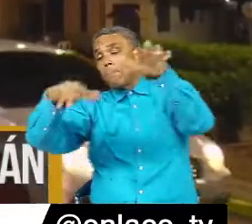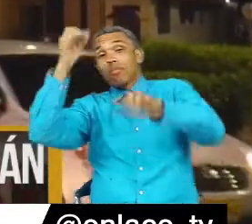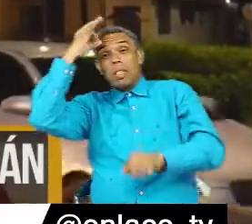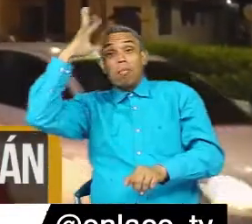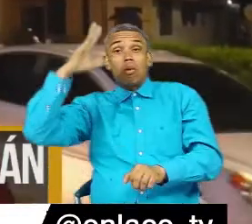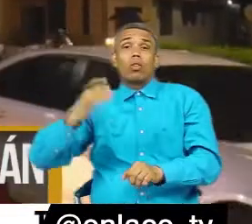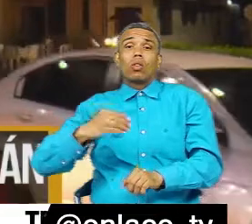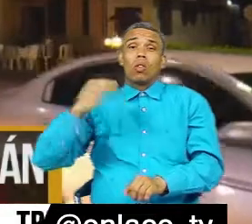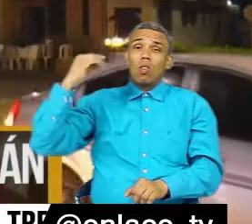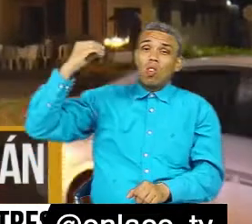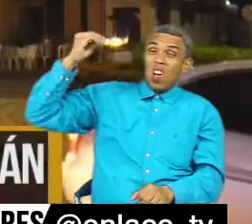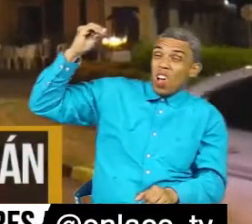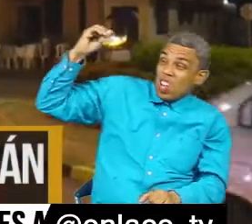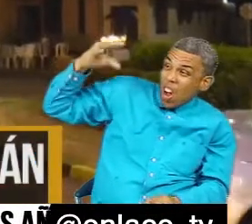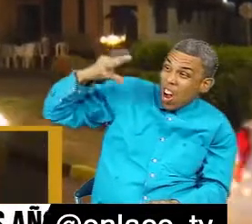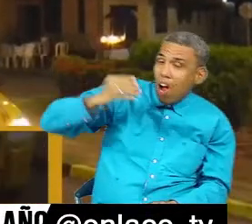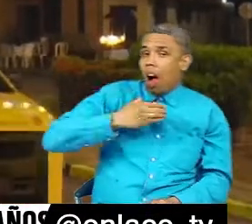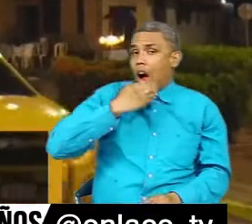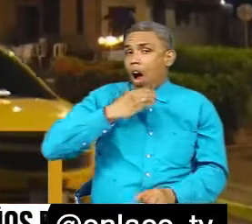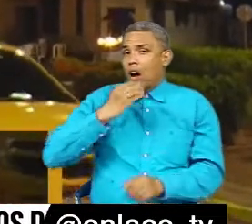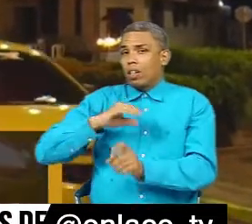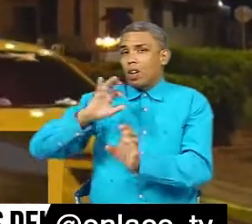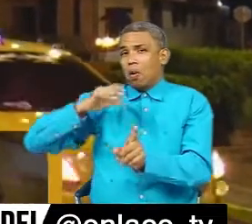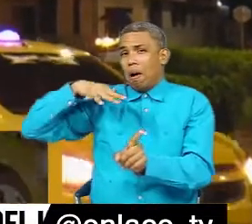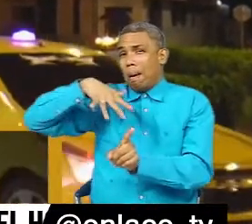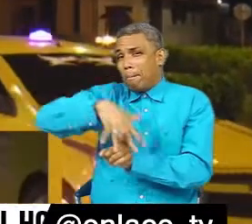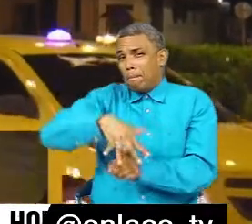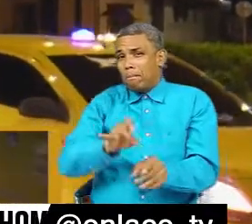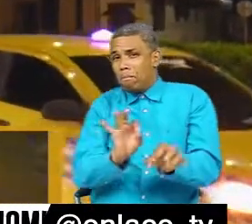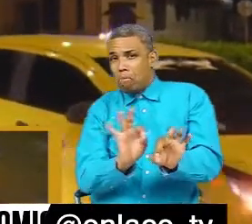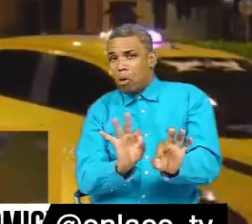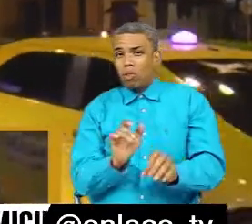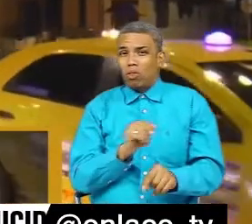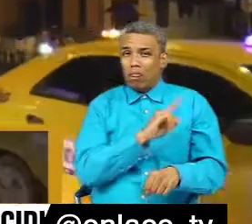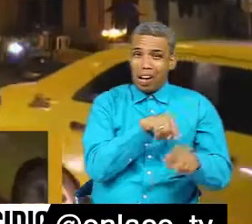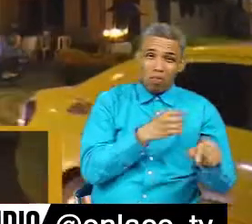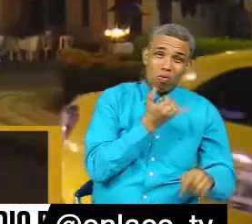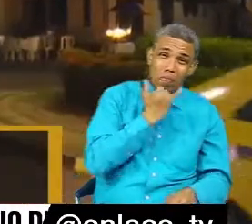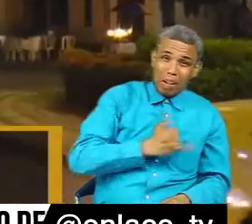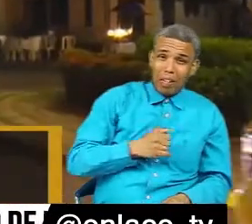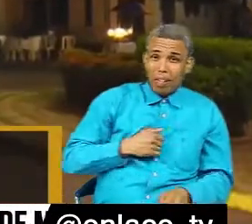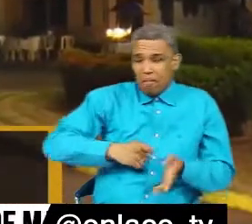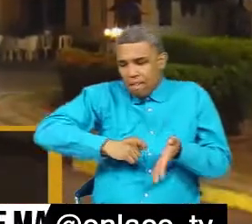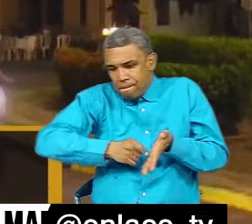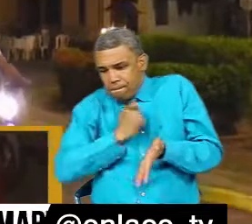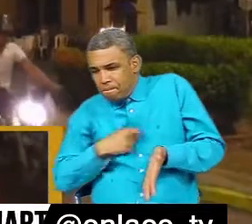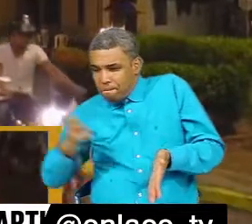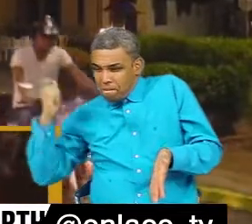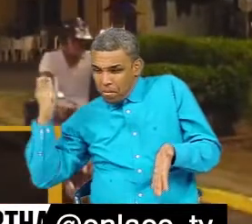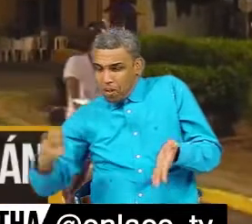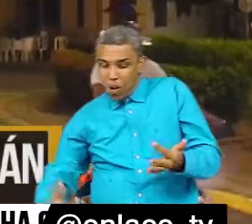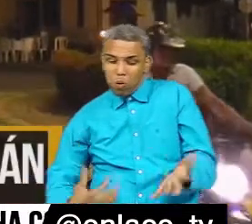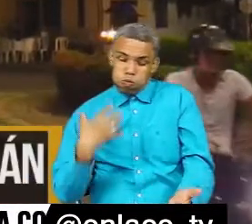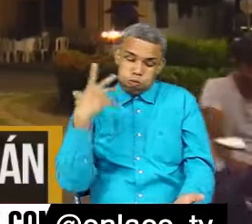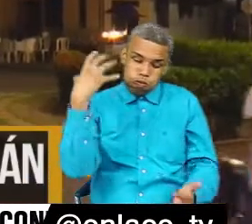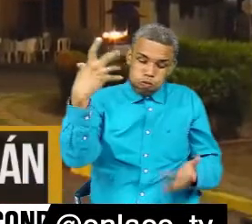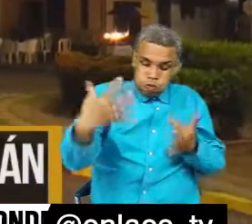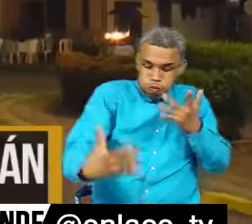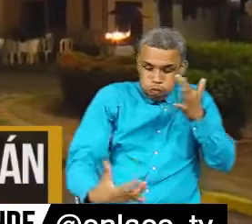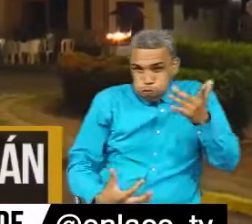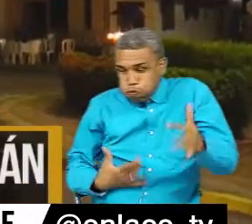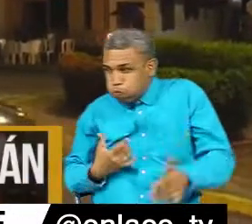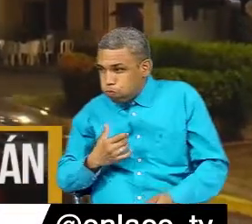secó y de pronto alguna mano molesta, alguna mano criminal, alguna mano que no quiere a Barranca Bermeja, le metió candela y mire, tuvimos que